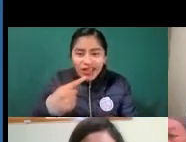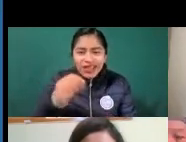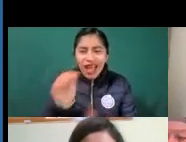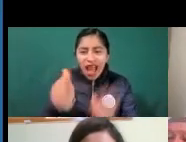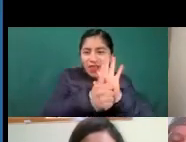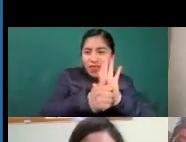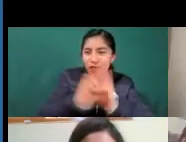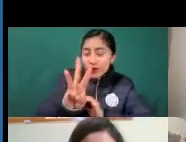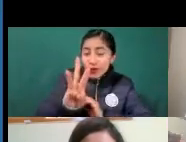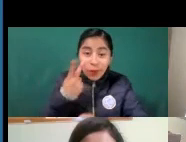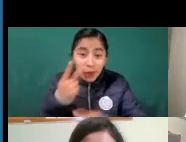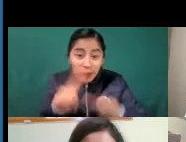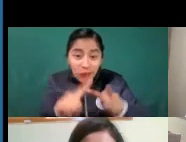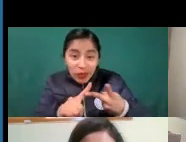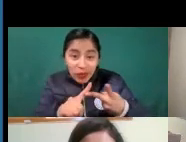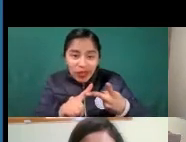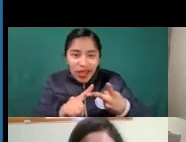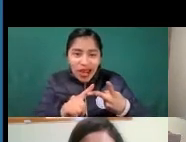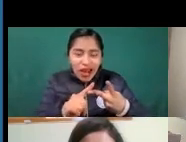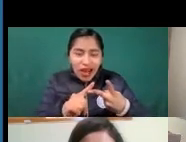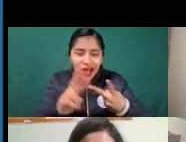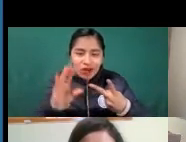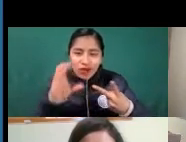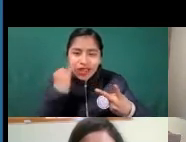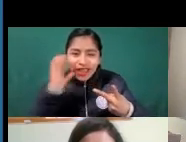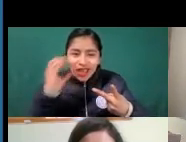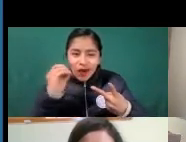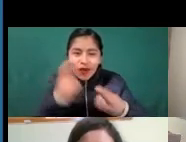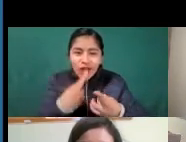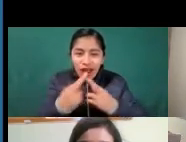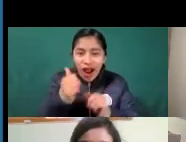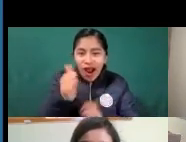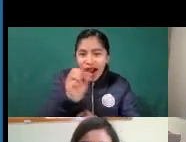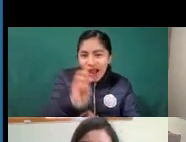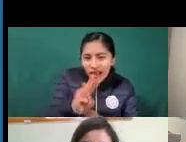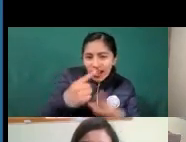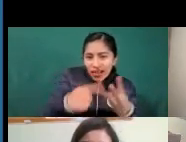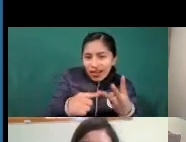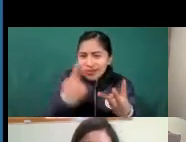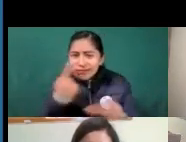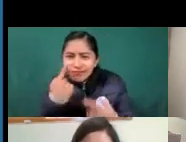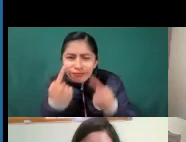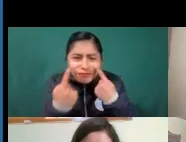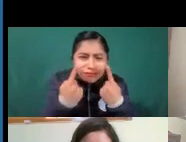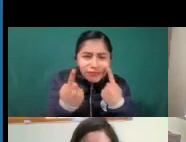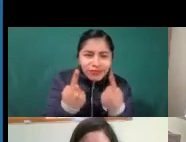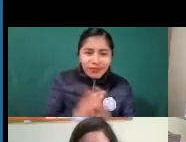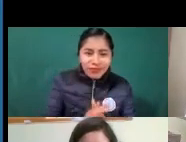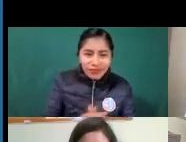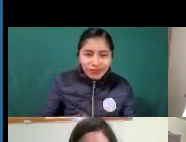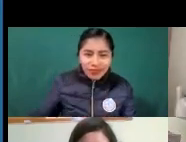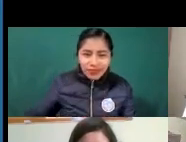3. Señor Rocío dice que es el artículo 3. Muchas gracias por su participación. Vamos a ver. Muy